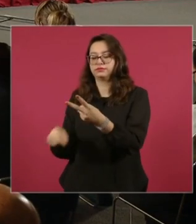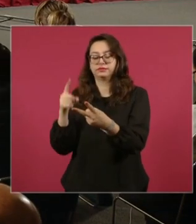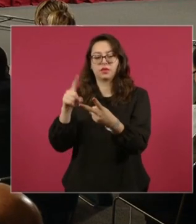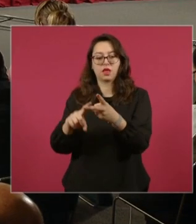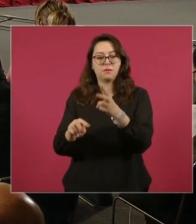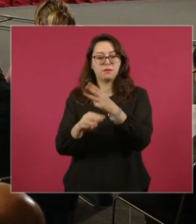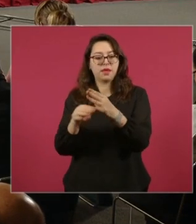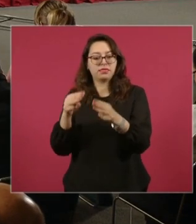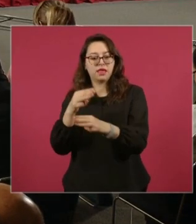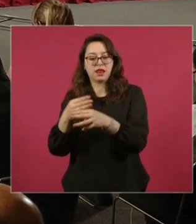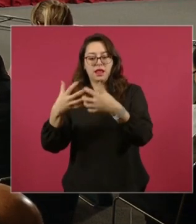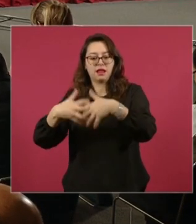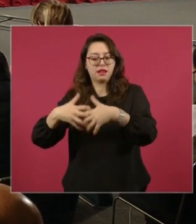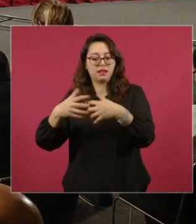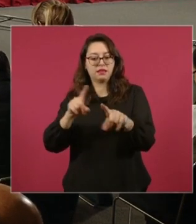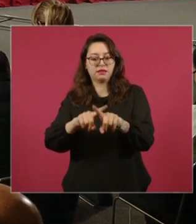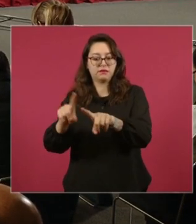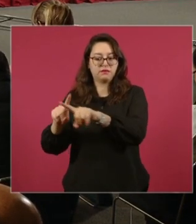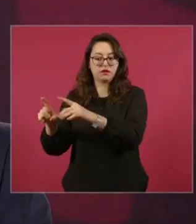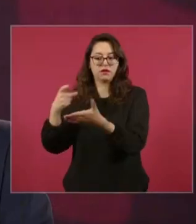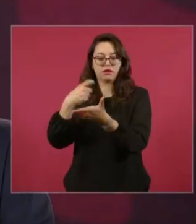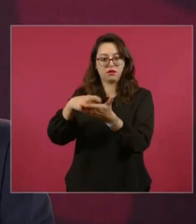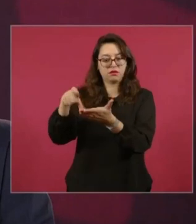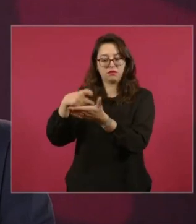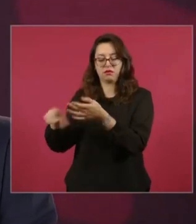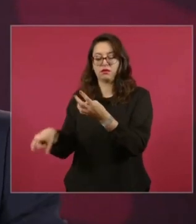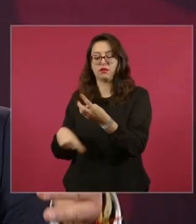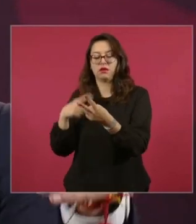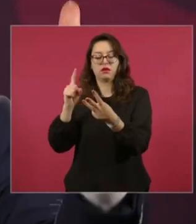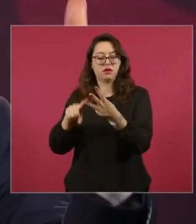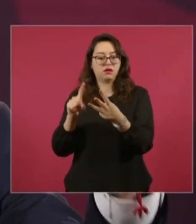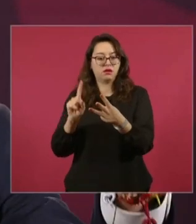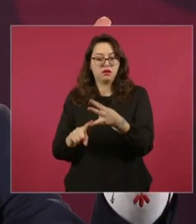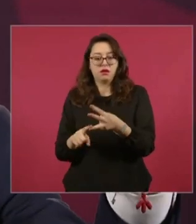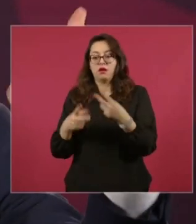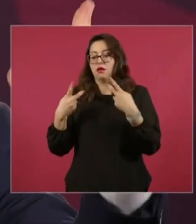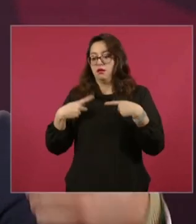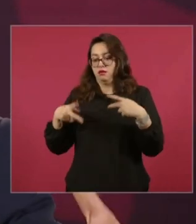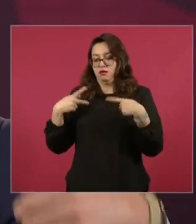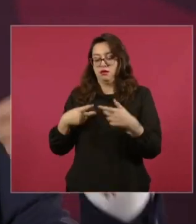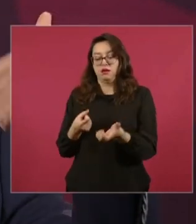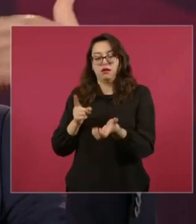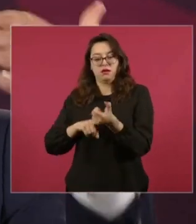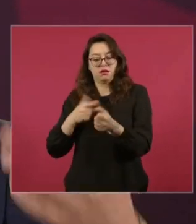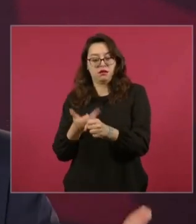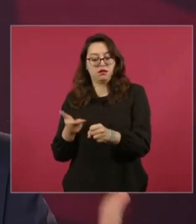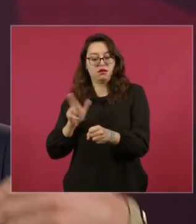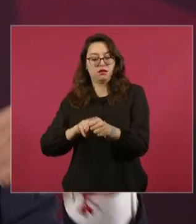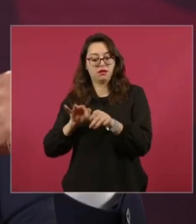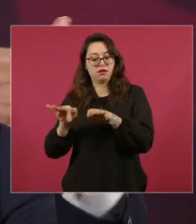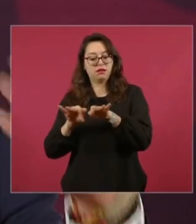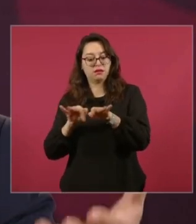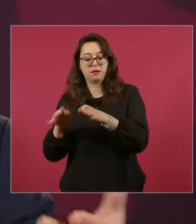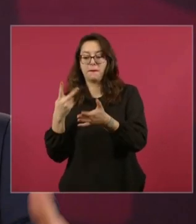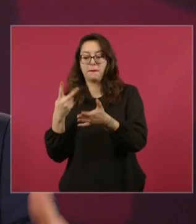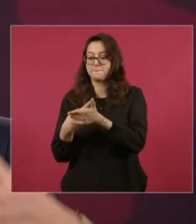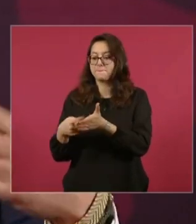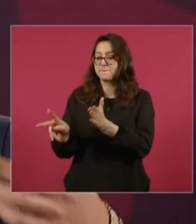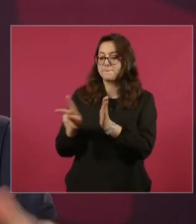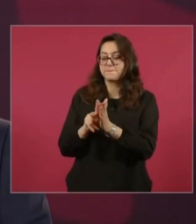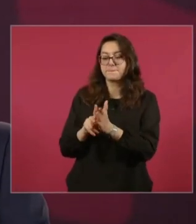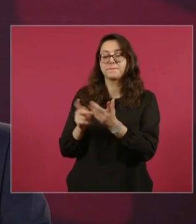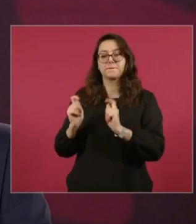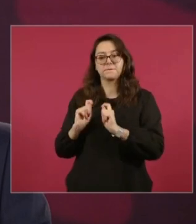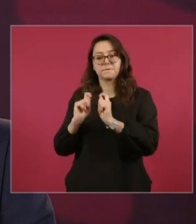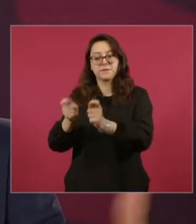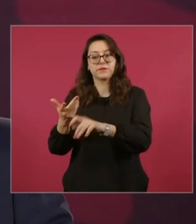equipo médico, también el proceso de basificación, es decir, la basificación del personal eventual, precarios